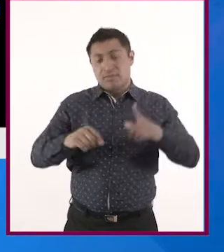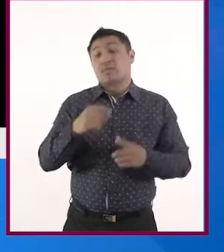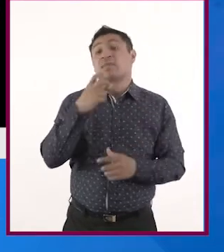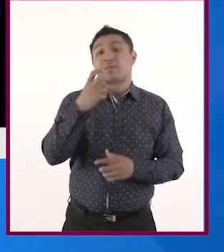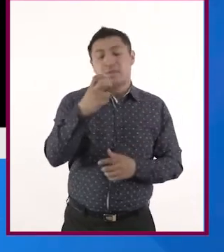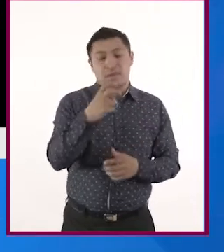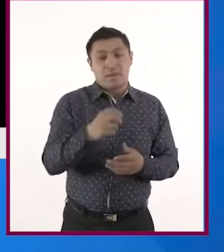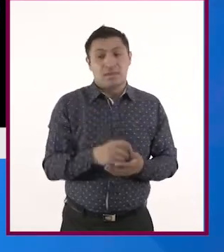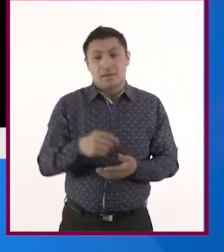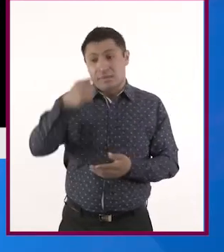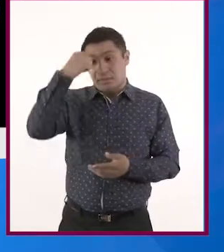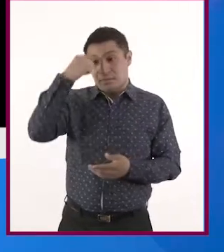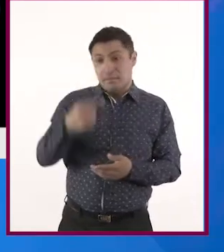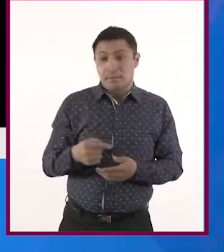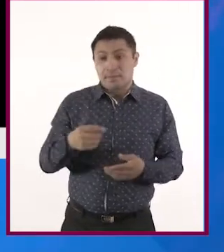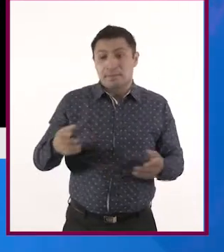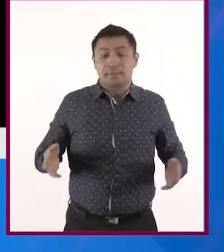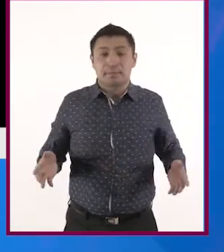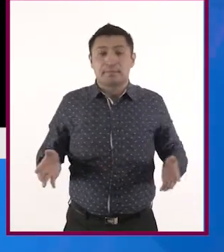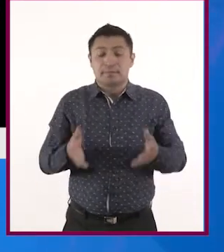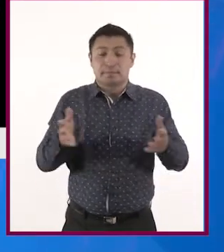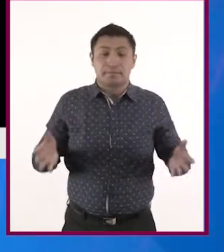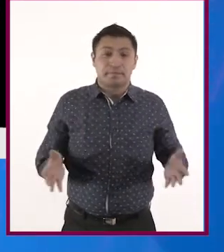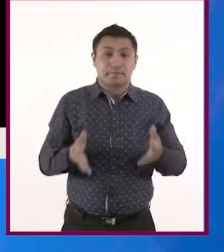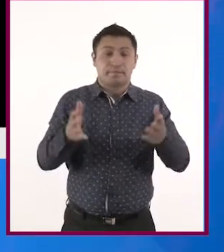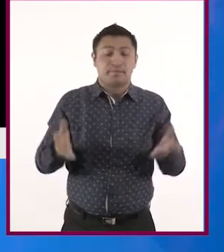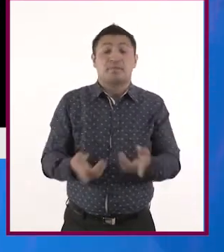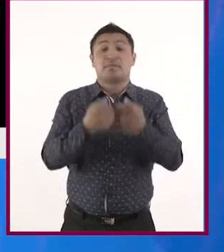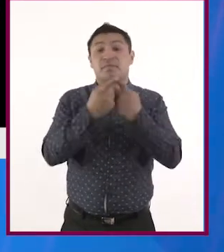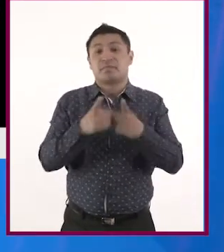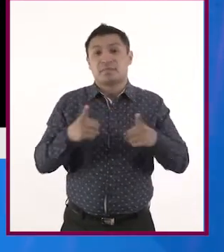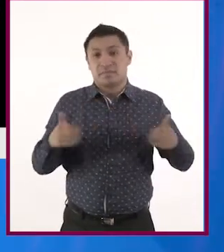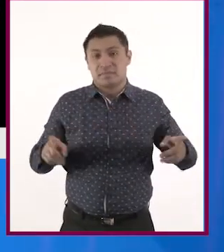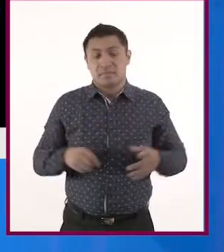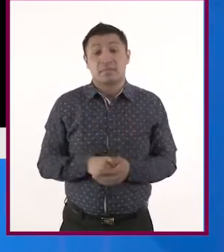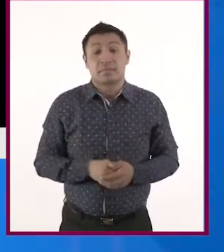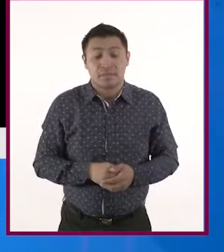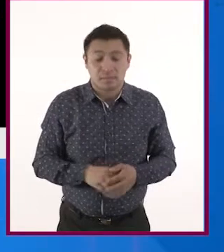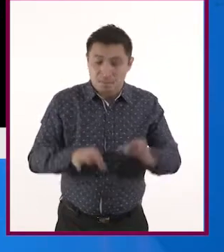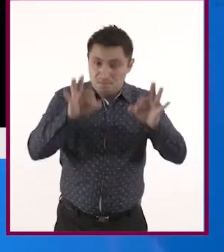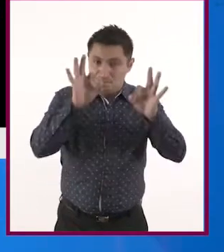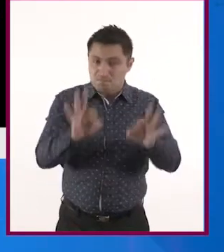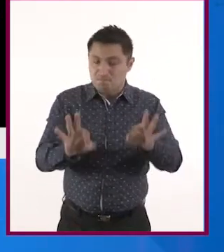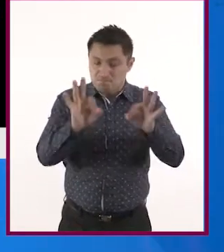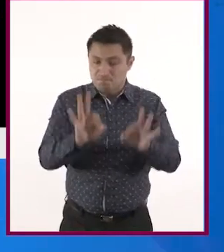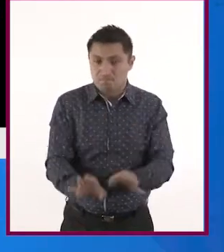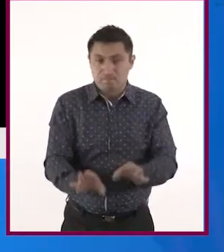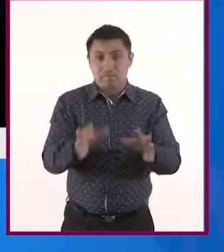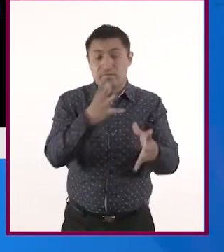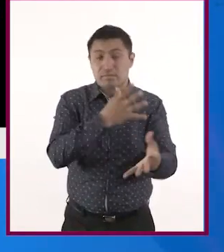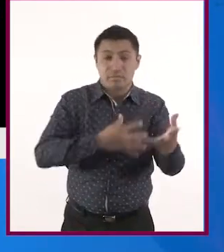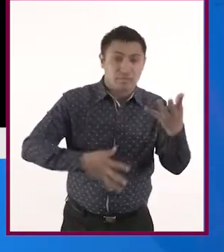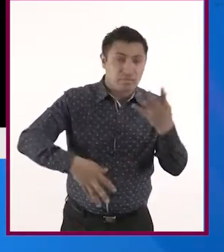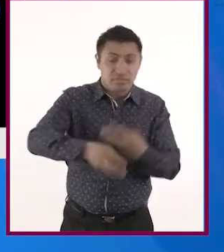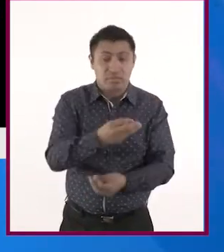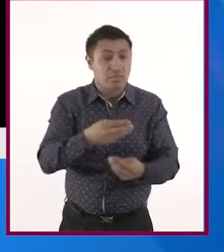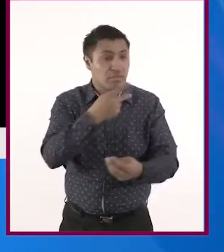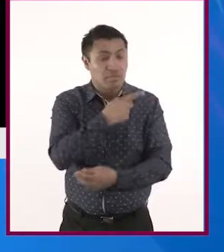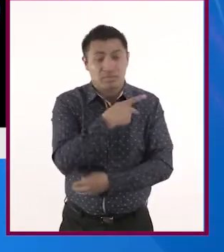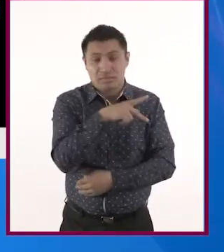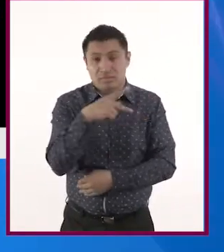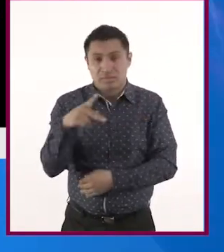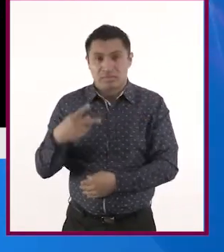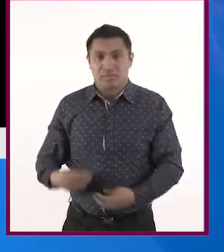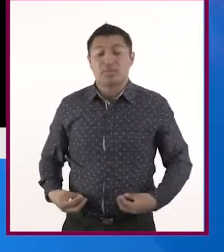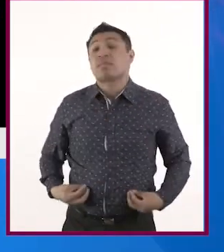agua que necesita para promover el desarrollo adecuado y sostenible de sus vidas,